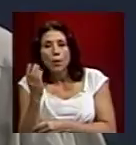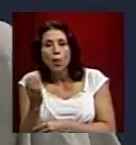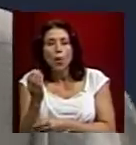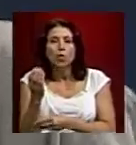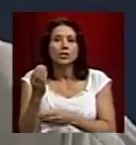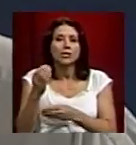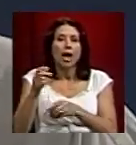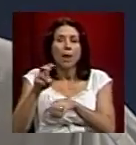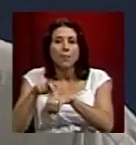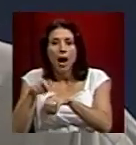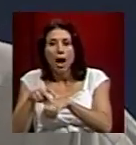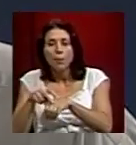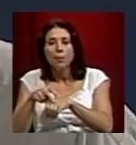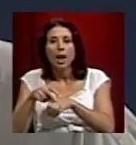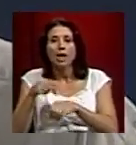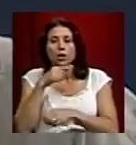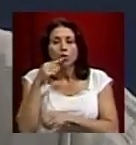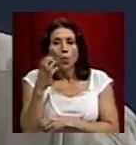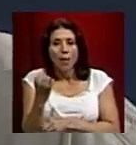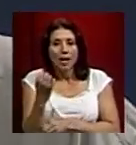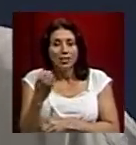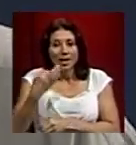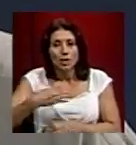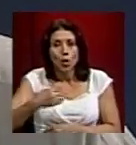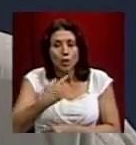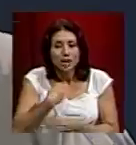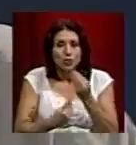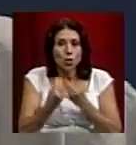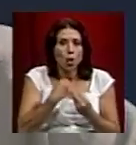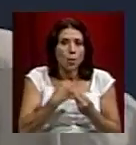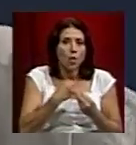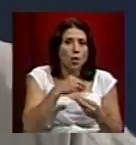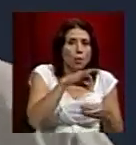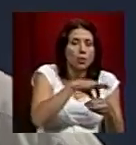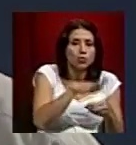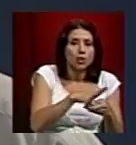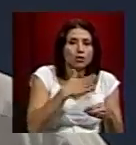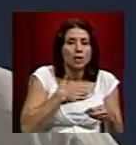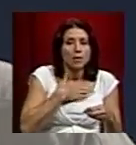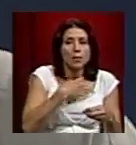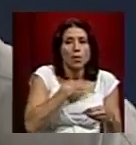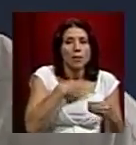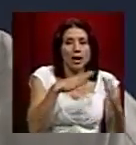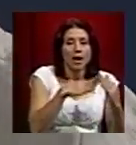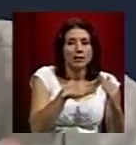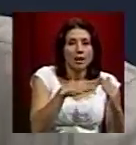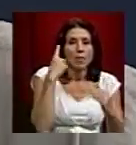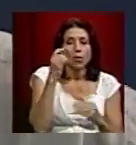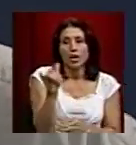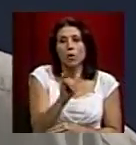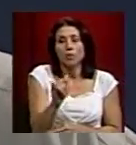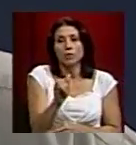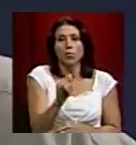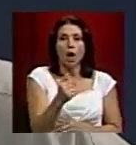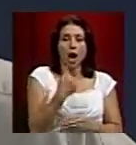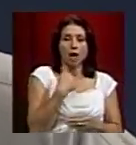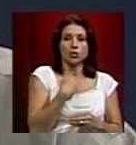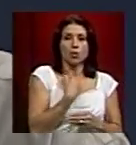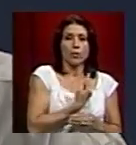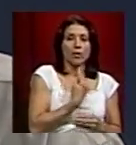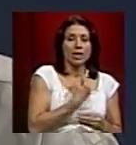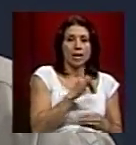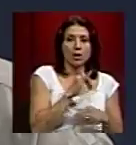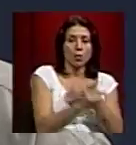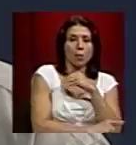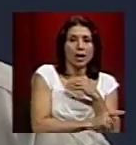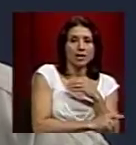ensaladas en mi propia casa, porque es más o menos el símil, digamos, la misma situación de que dijeron, me voy a aislar como país, todo lo